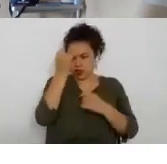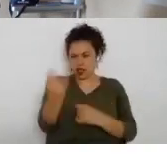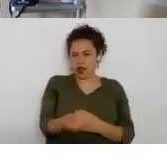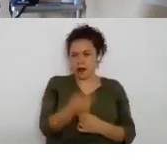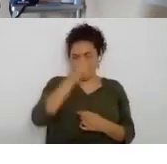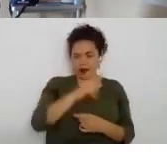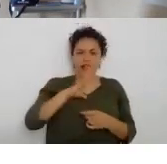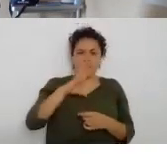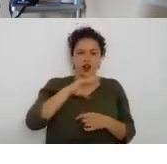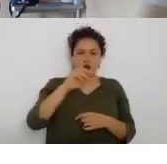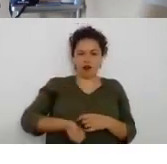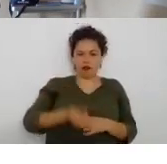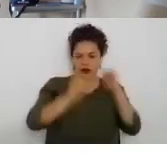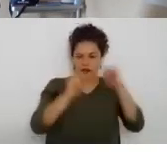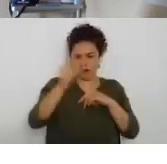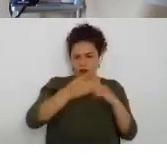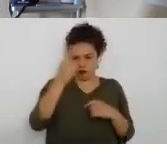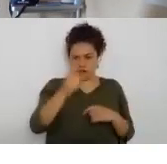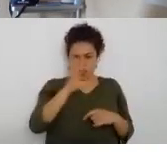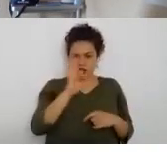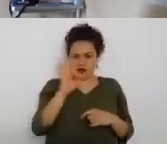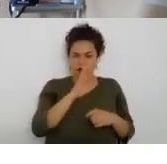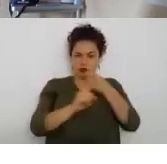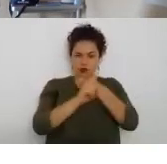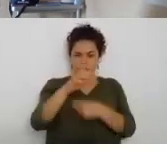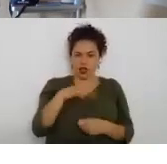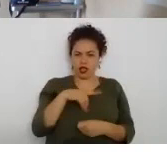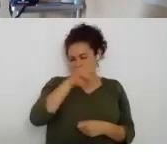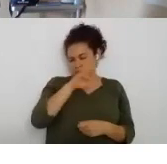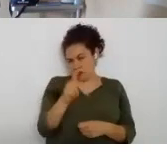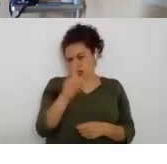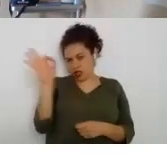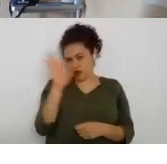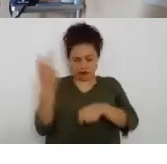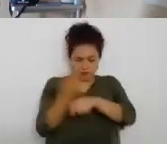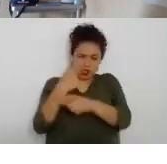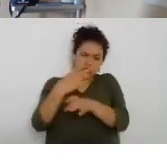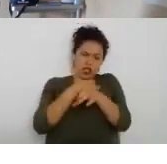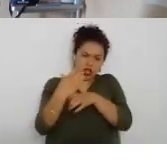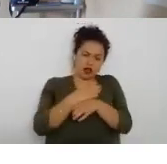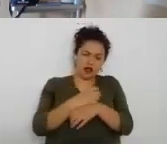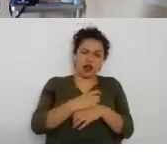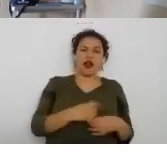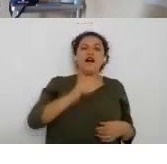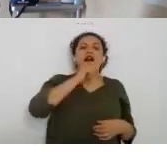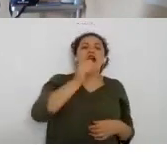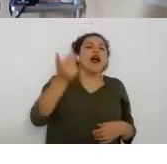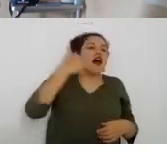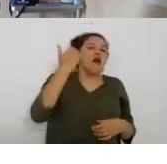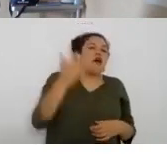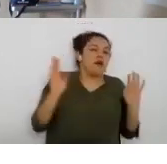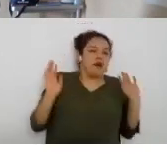de primer grado. ¿Ok? Que podría pasar igual, a lo mejor estamos tomando un café, sin querer no nos